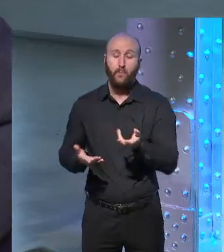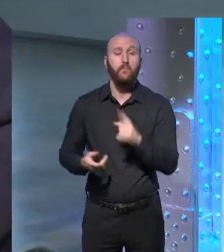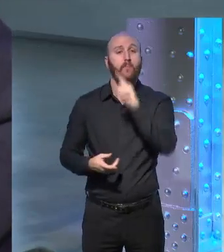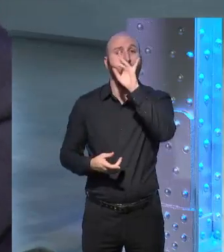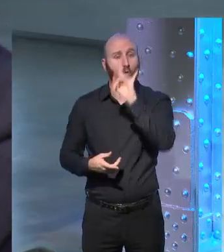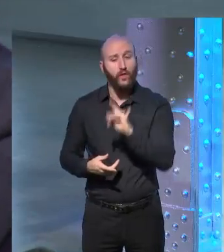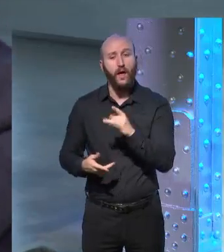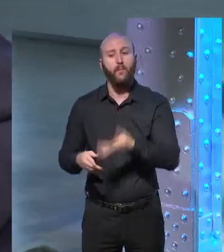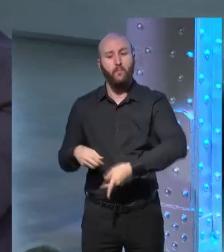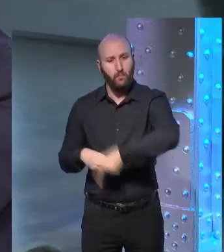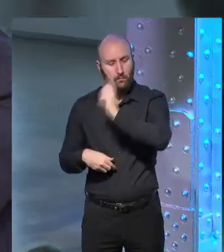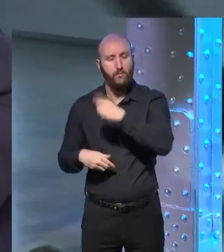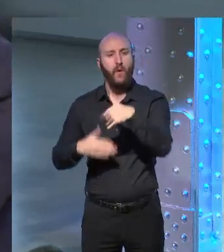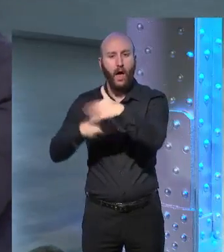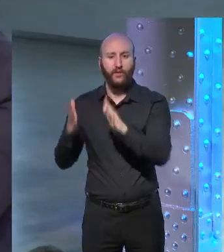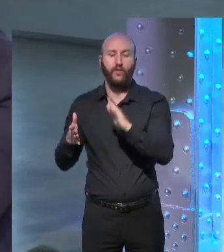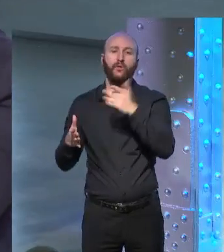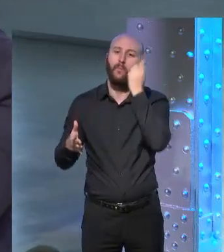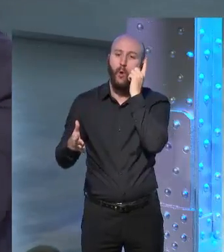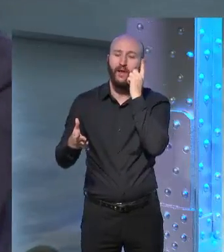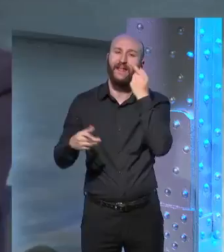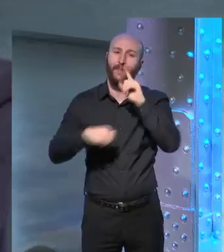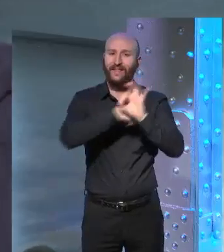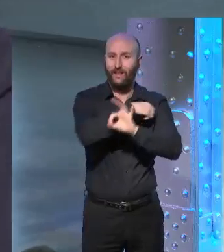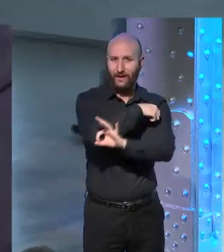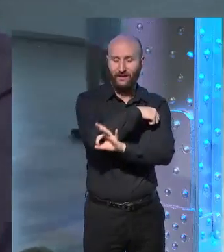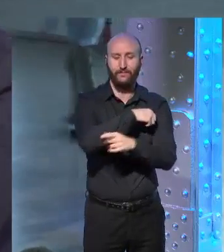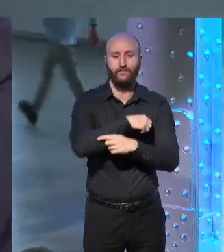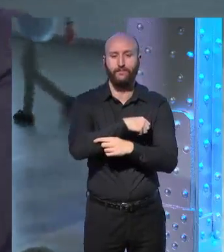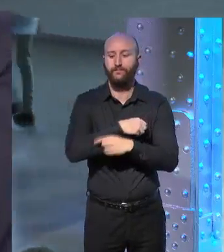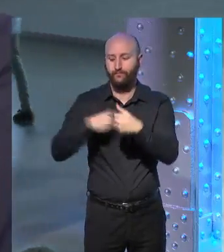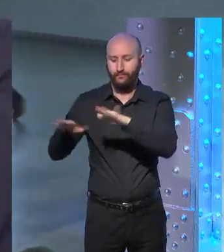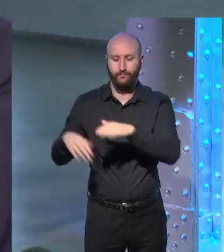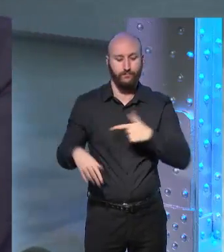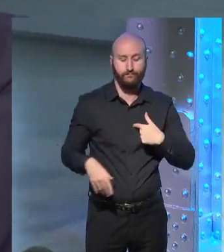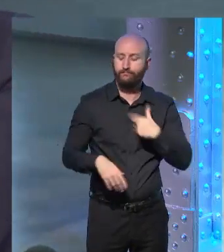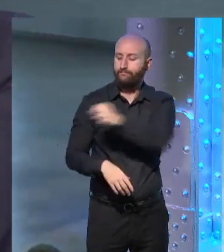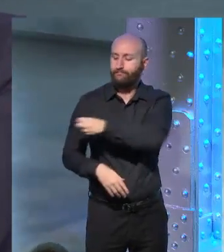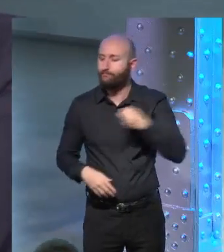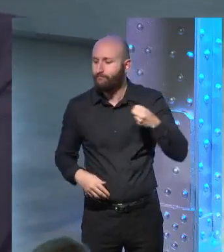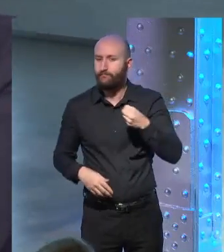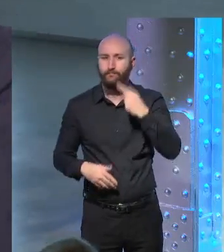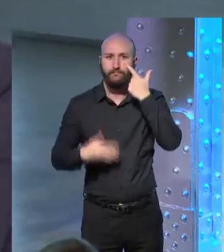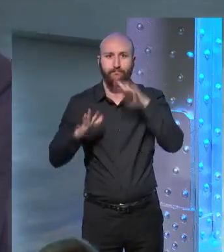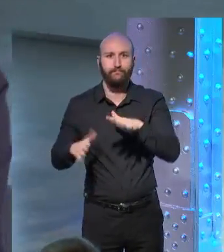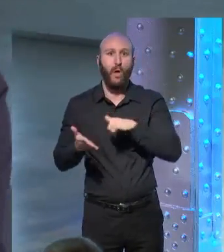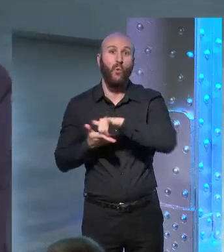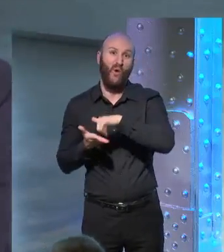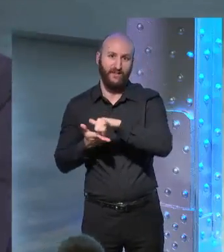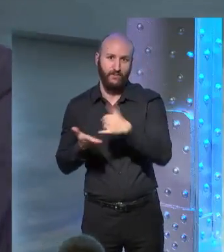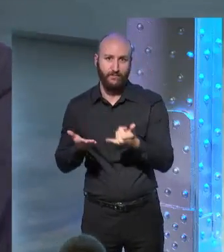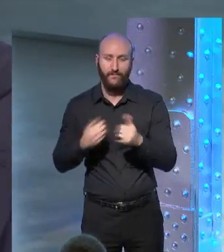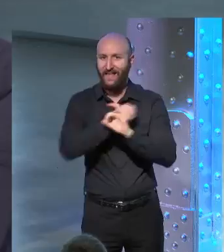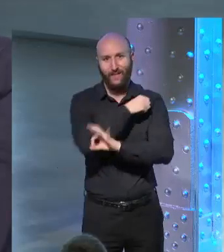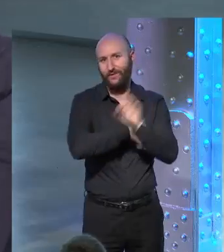meterse el móvil en la habitación mientras hacía los deberes. Entró y la pilló, entre comillas, whatsappeando. Y le dijo, pero Irune, ¿qué